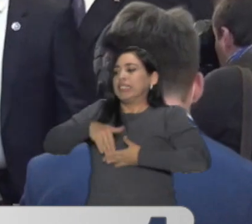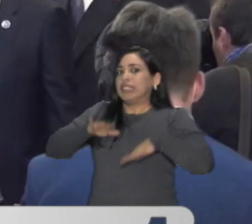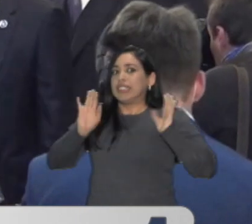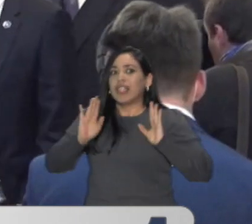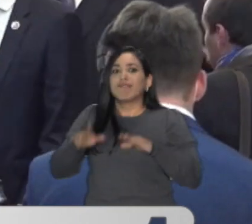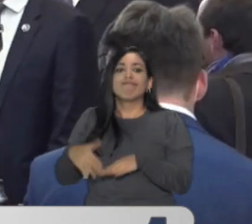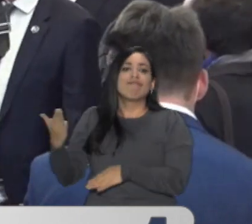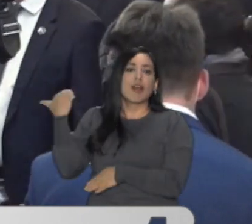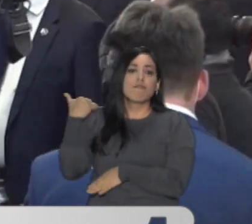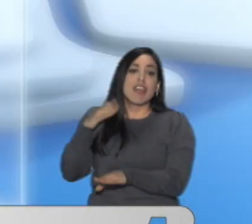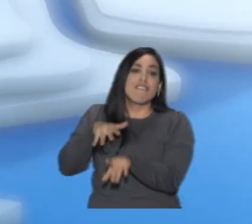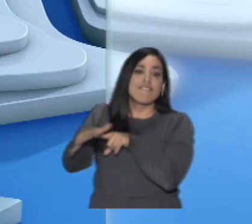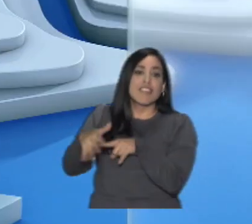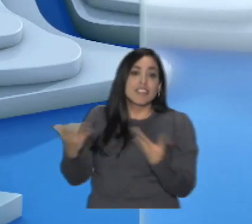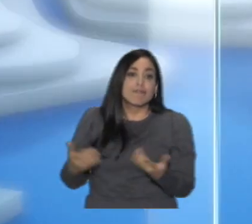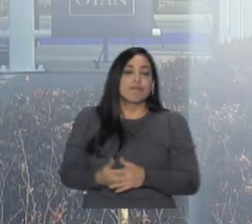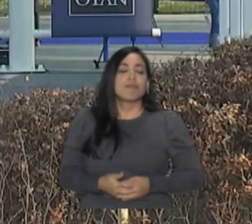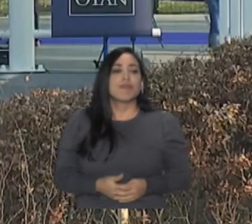y traicionan.